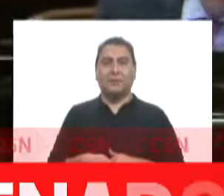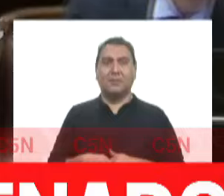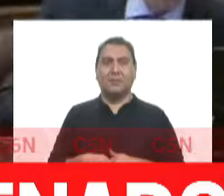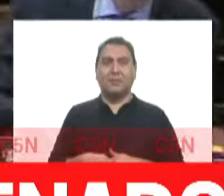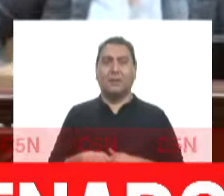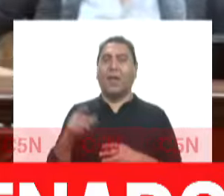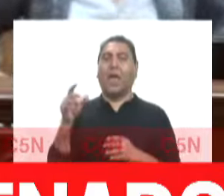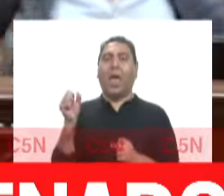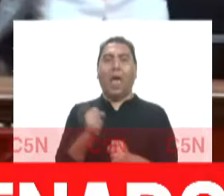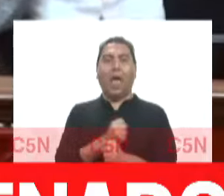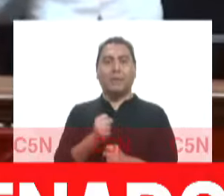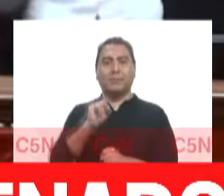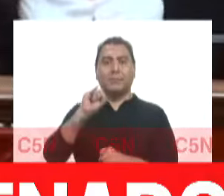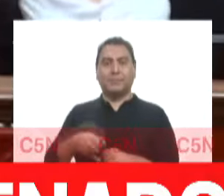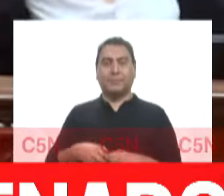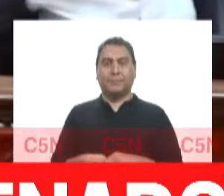Aprobado.